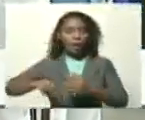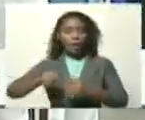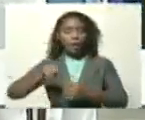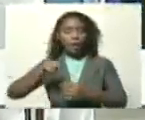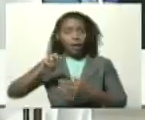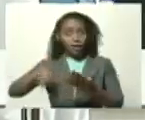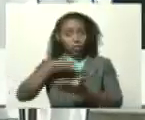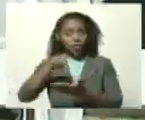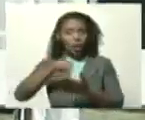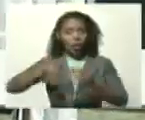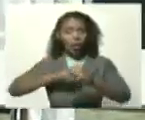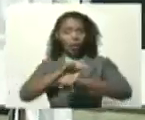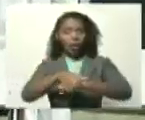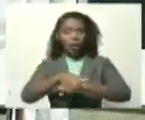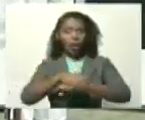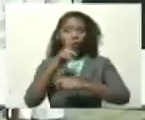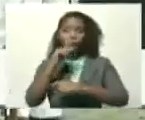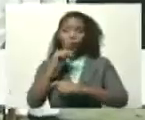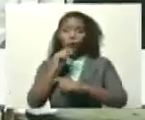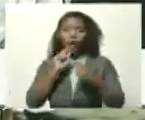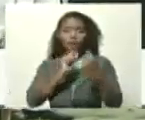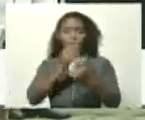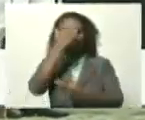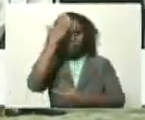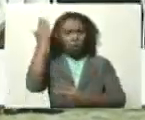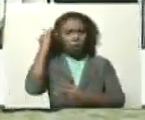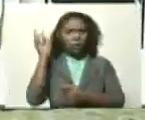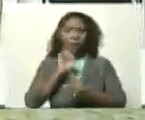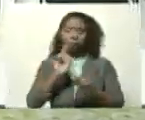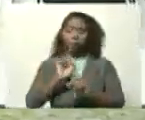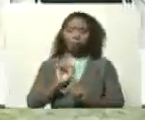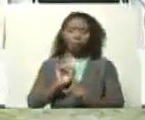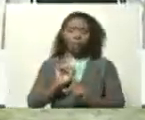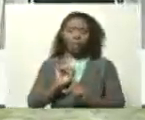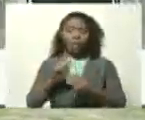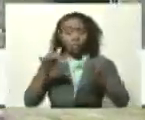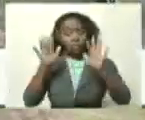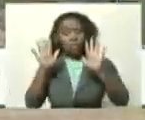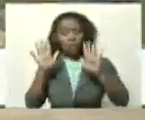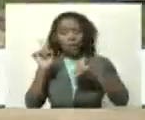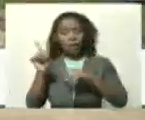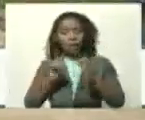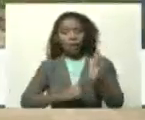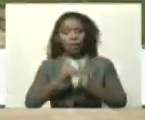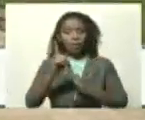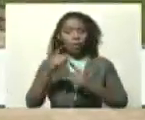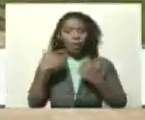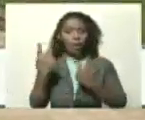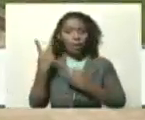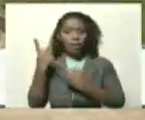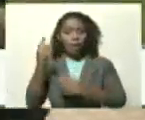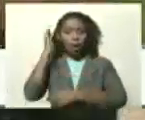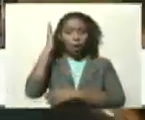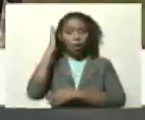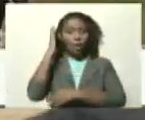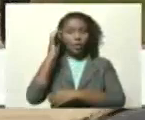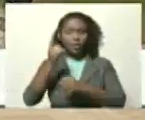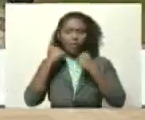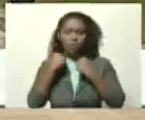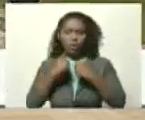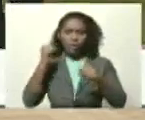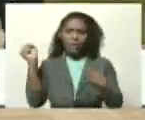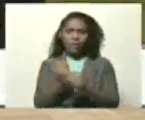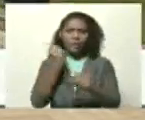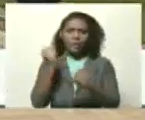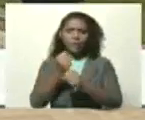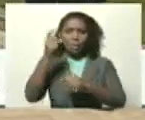hay diálogo con hipocresía, porque mientras que se desarrollaban esas jornadas intensas de trabajo